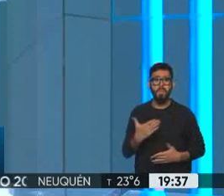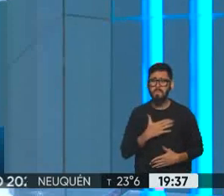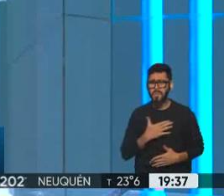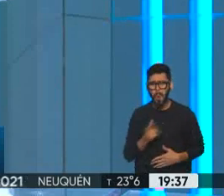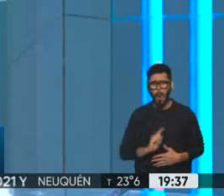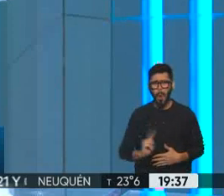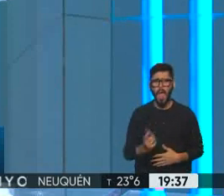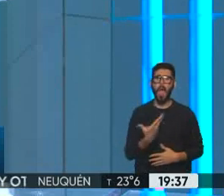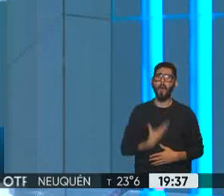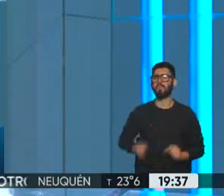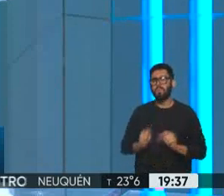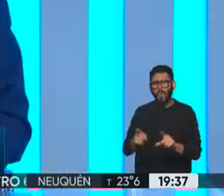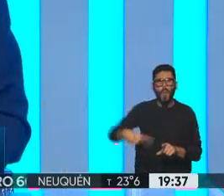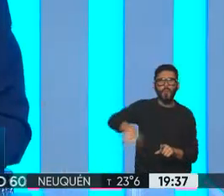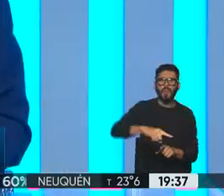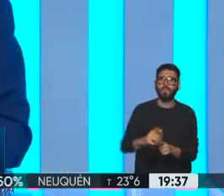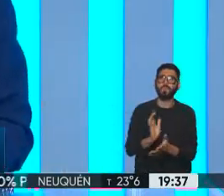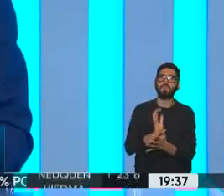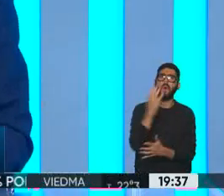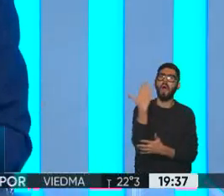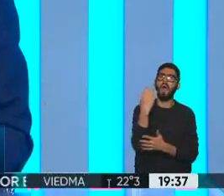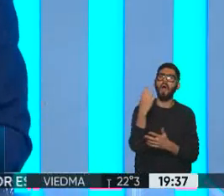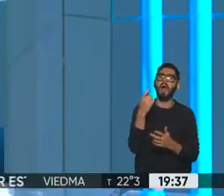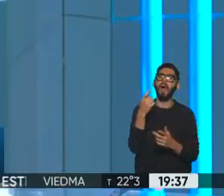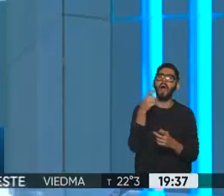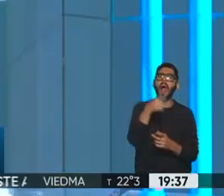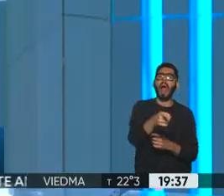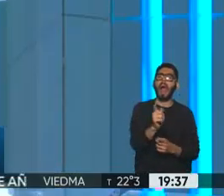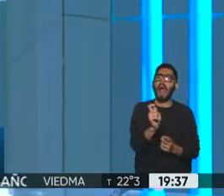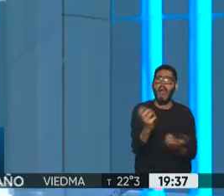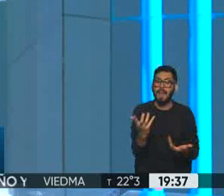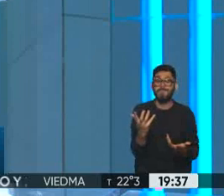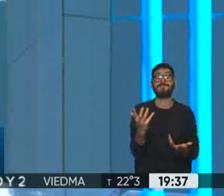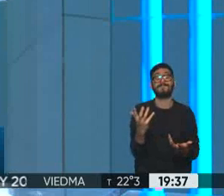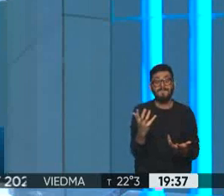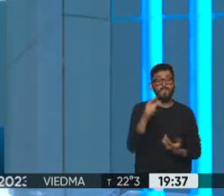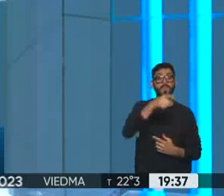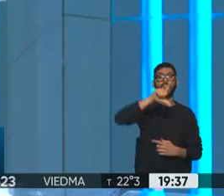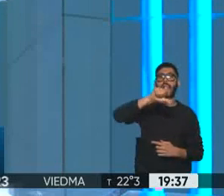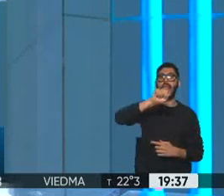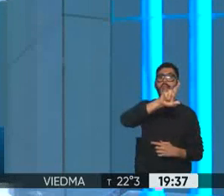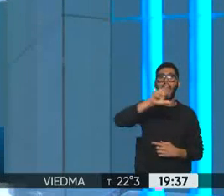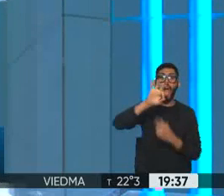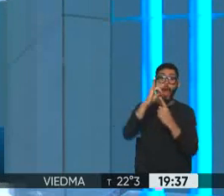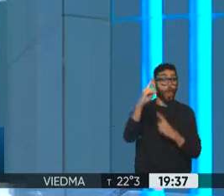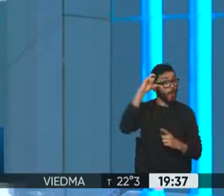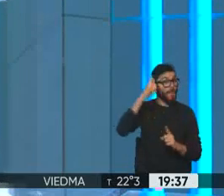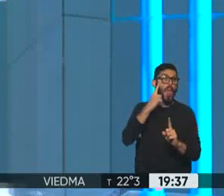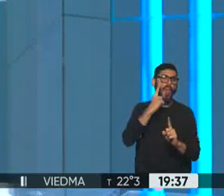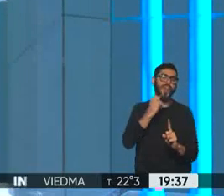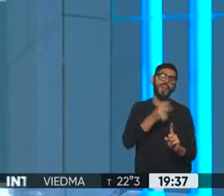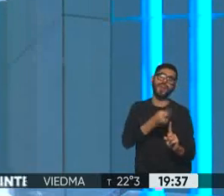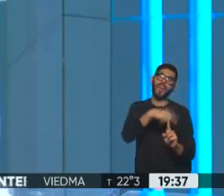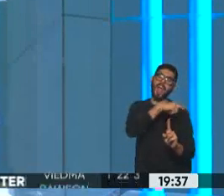gobierno es de ustedes, el gobierno... Porque esto pasó después del mediodía. De todo. Después del mediodía le estaba contestando al Cuervo Larroque, que ya desde hace algunos días viene